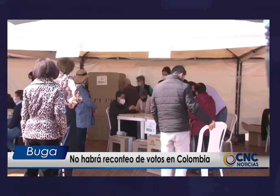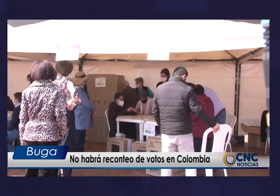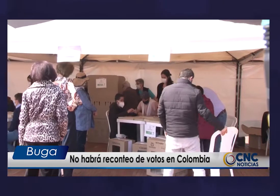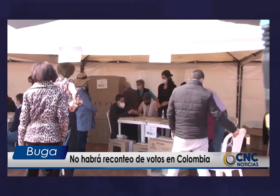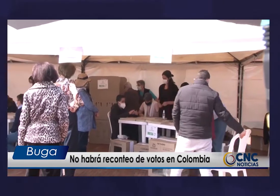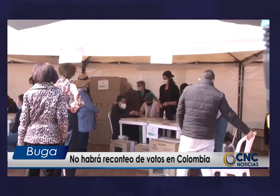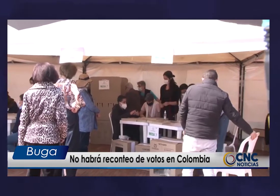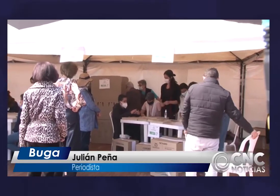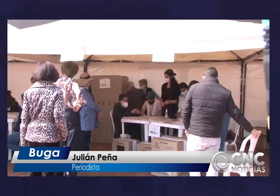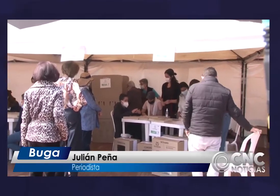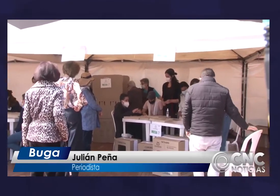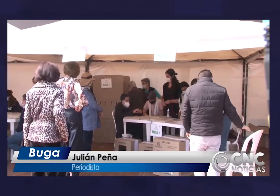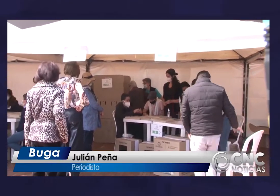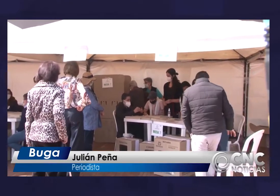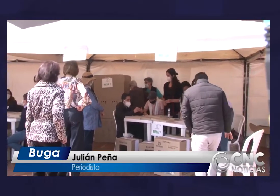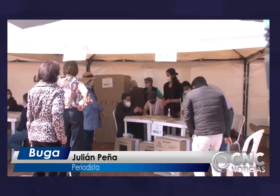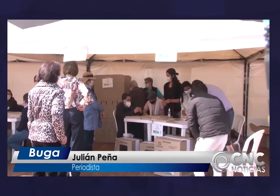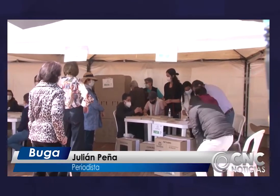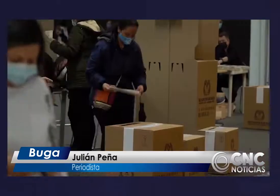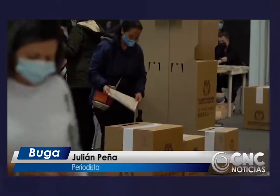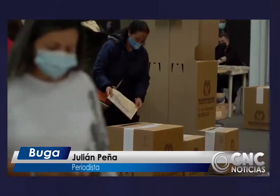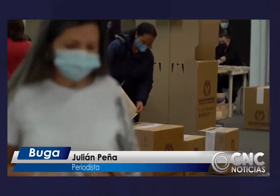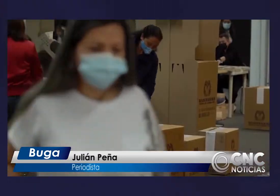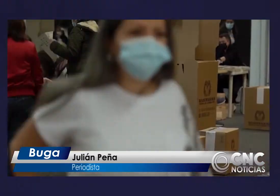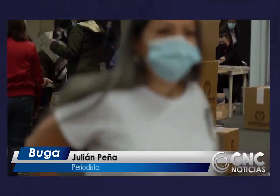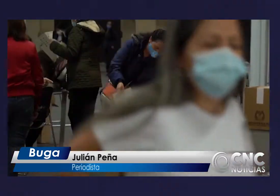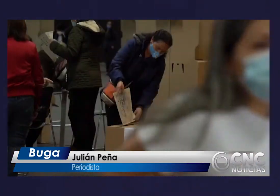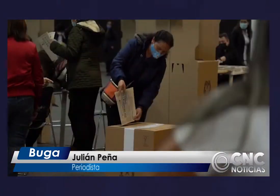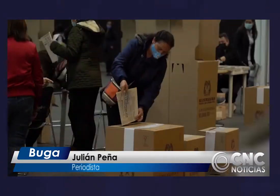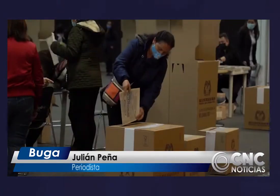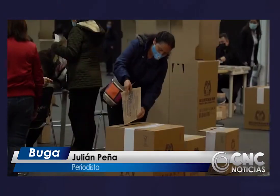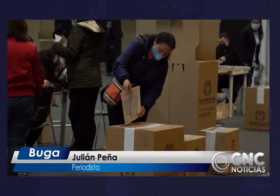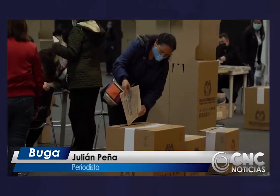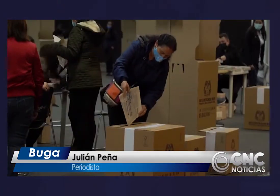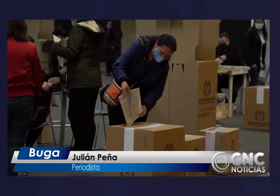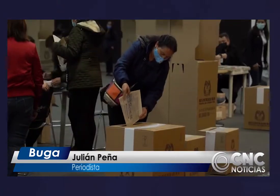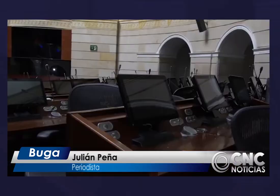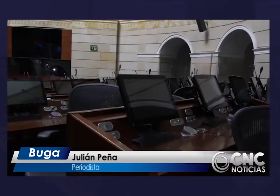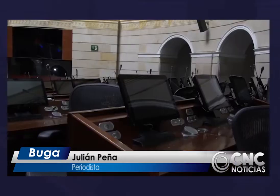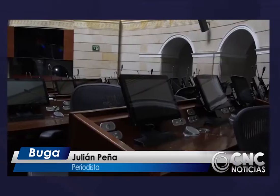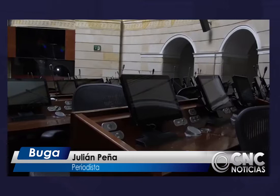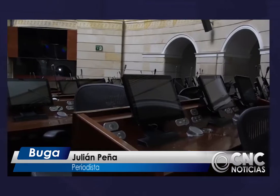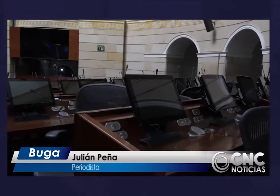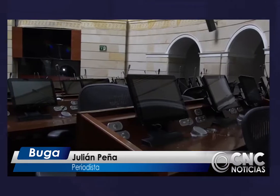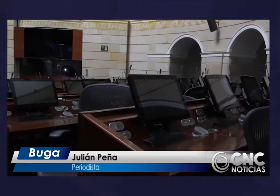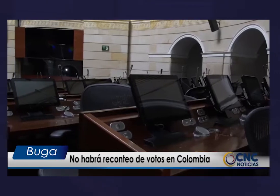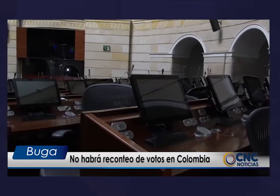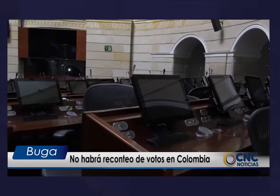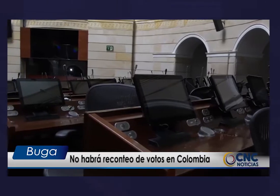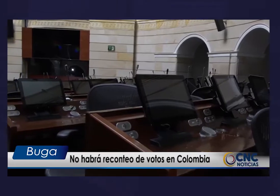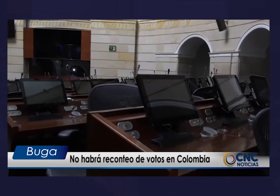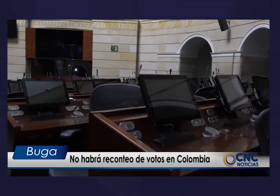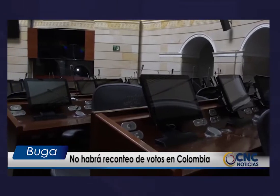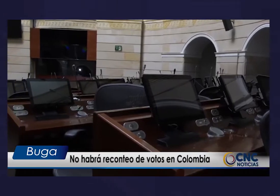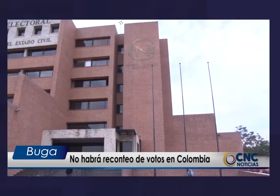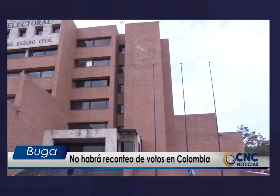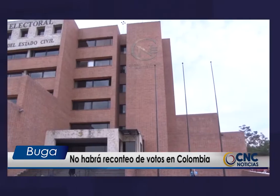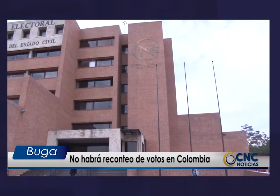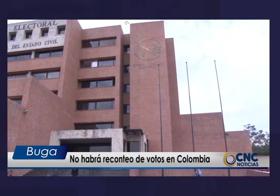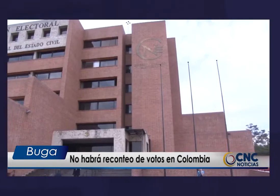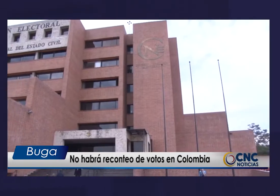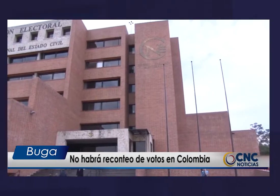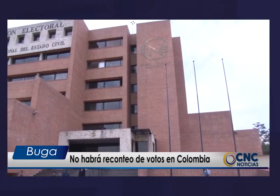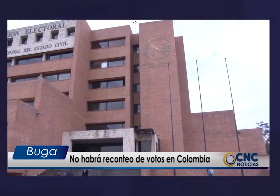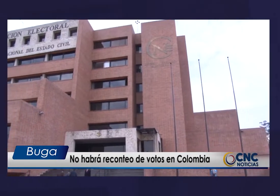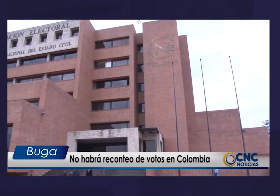de conocerse las denuncias de presunto fraude electoral en las pasadas elecciones al Congreso de la República, el Consejo Nacional Electoral decidirá